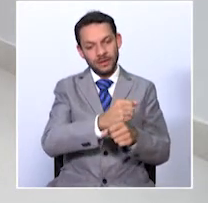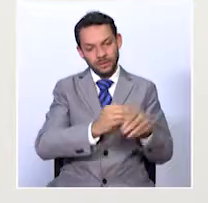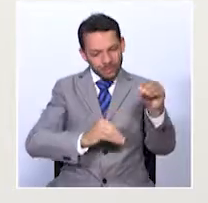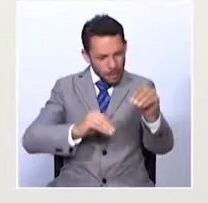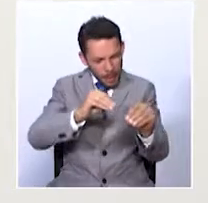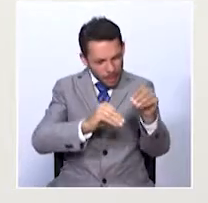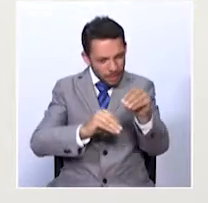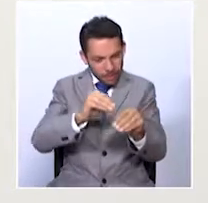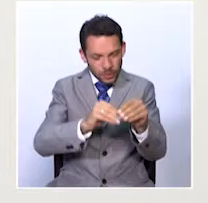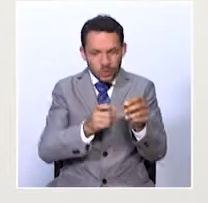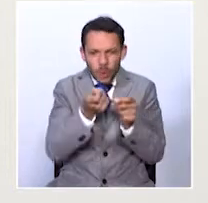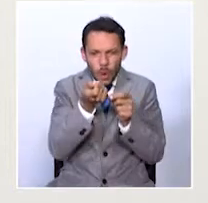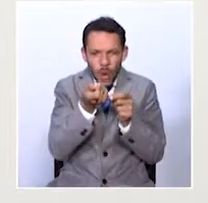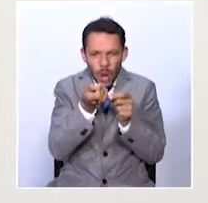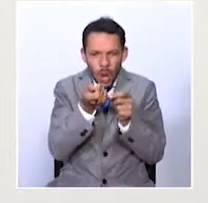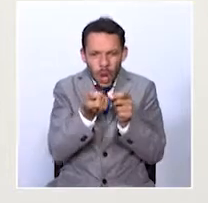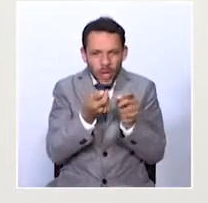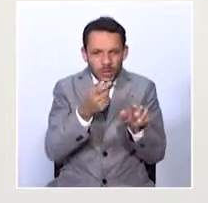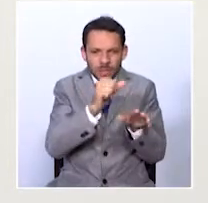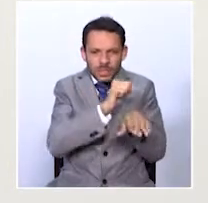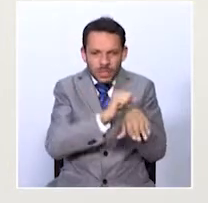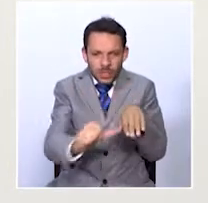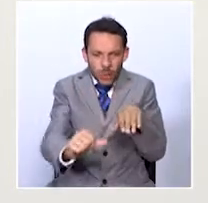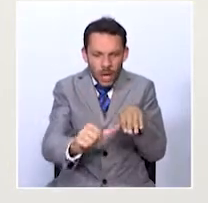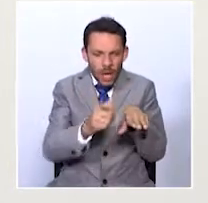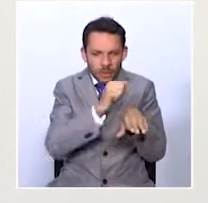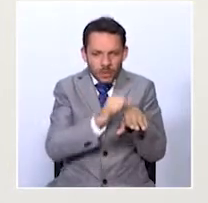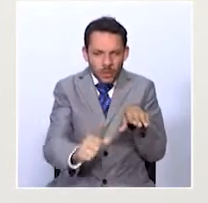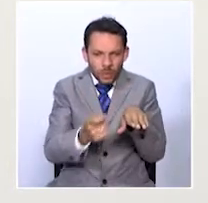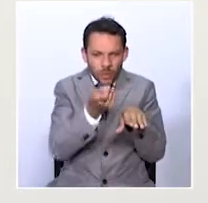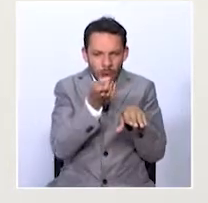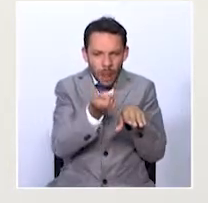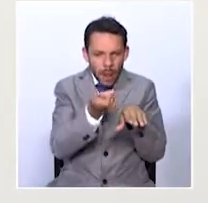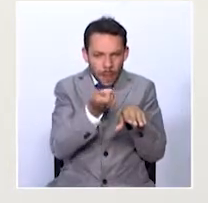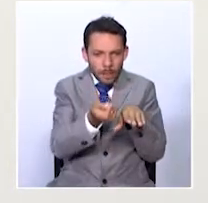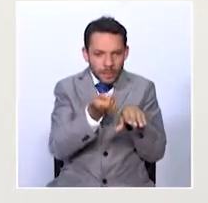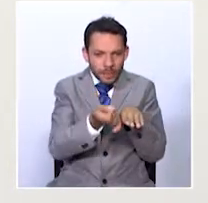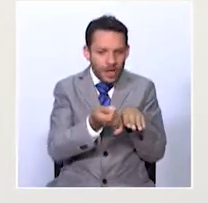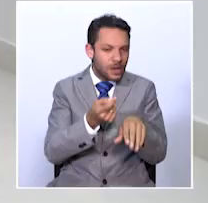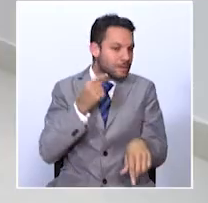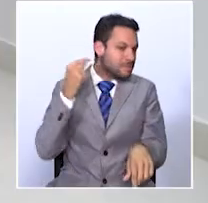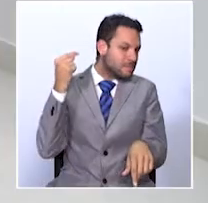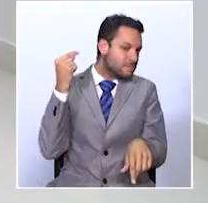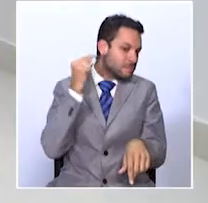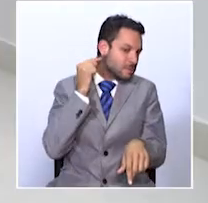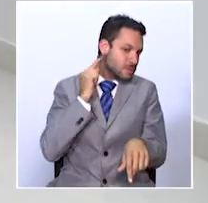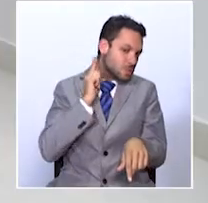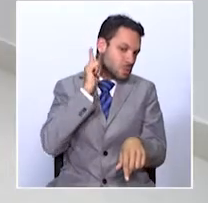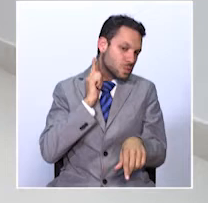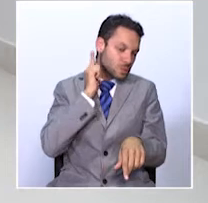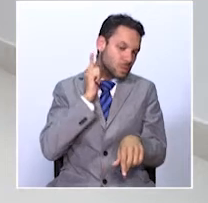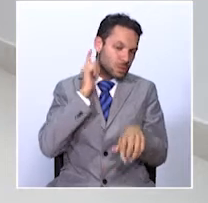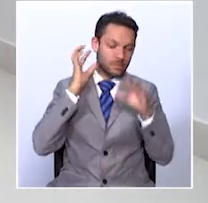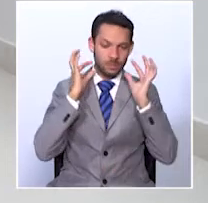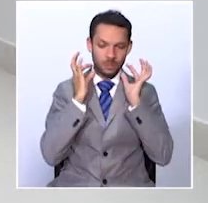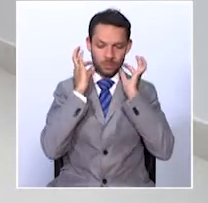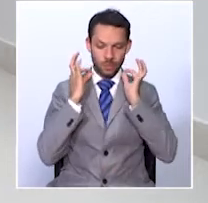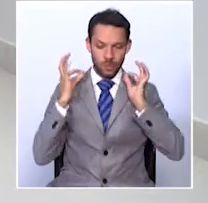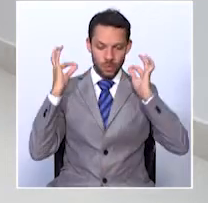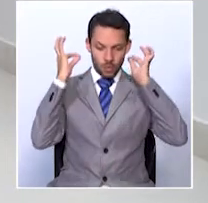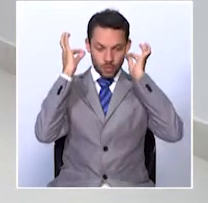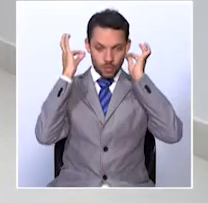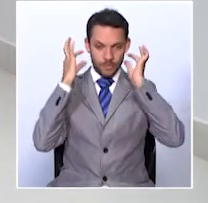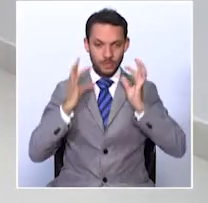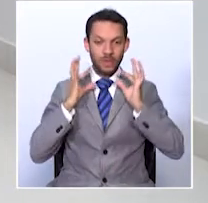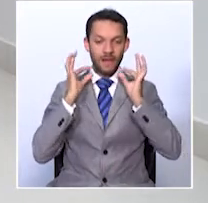unas incisiones pequeñitas que se quedan aquí por dentro de la oreja y se puede subir el cuello